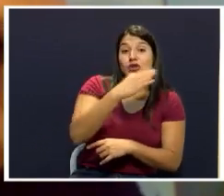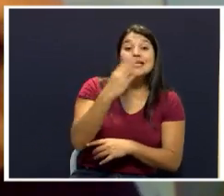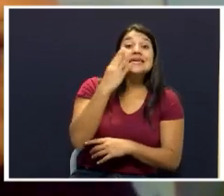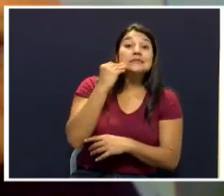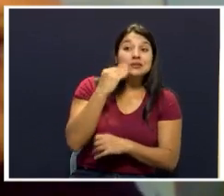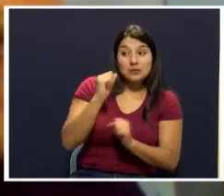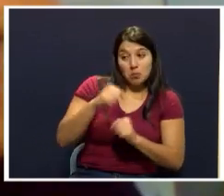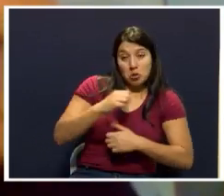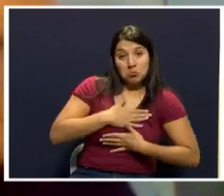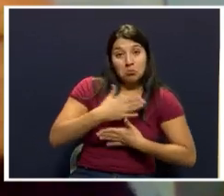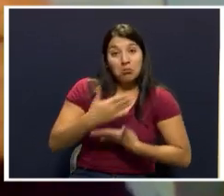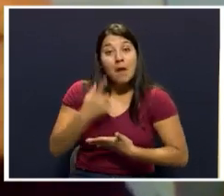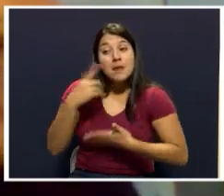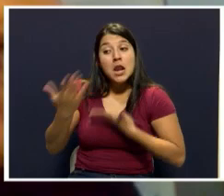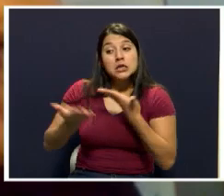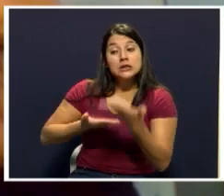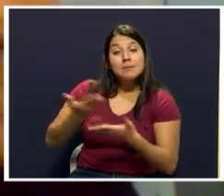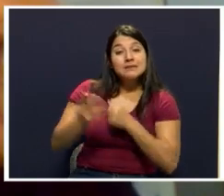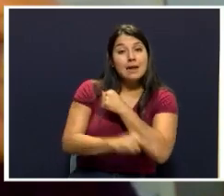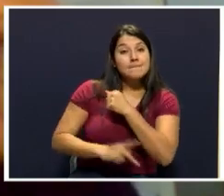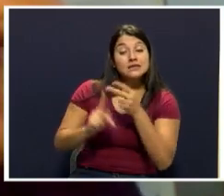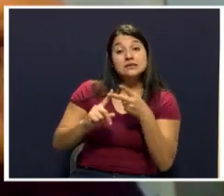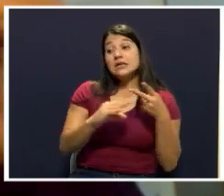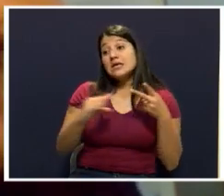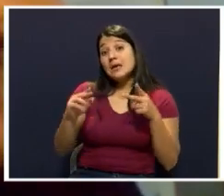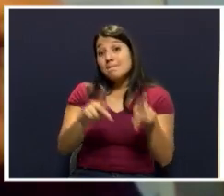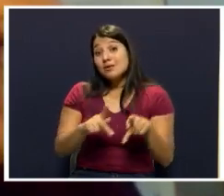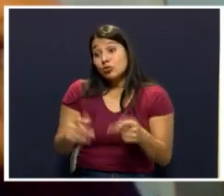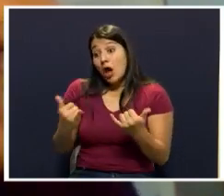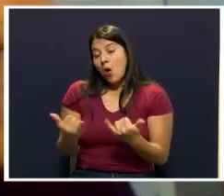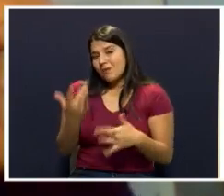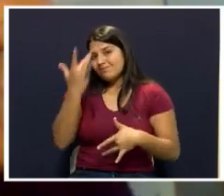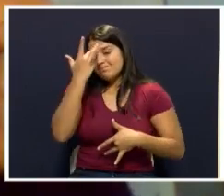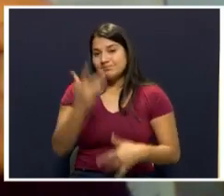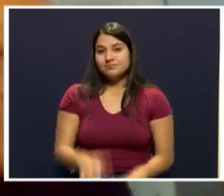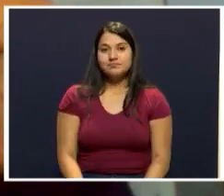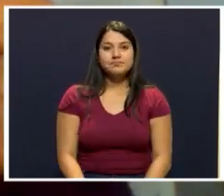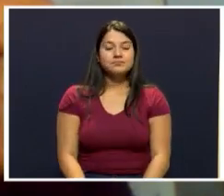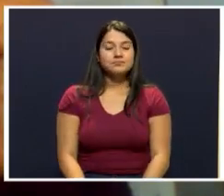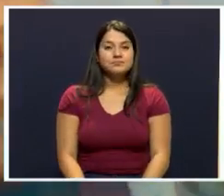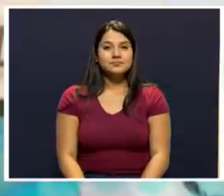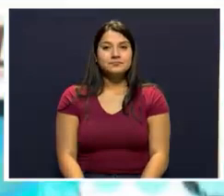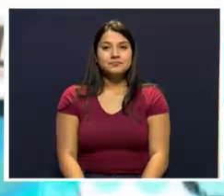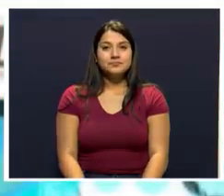años al servicio del país y de las personas que están sufriendo esta infección.